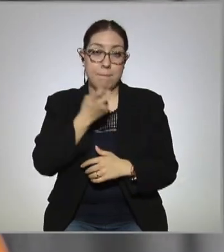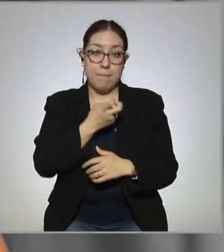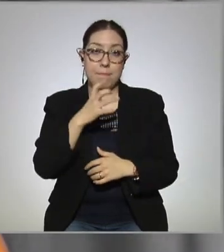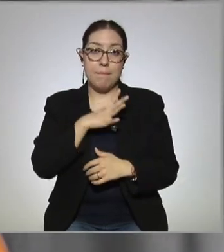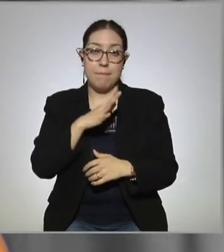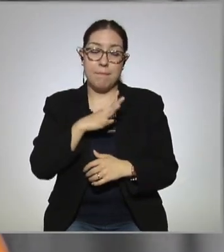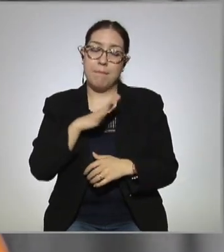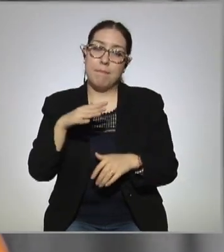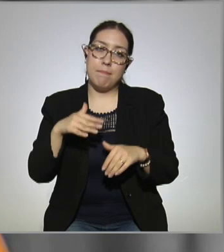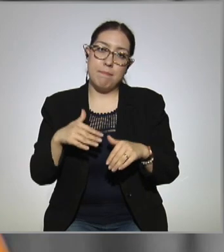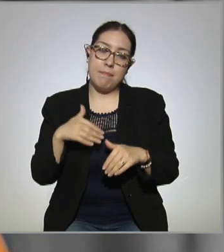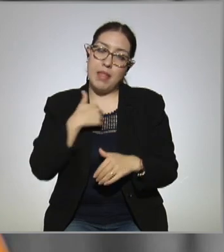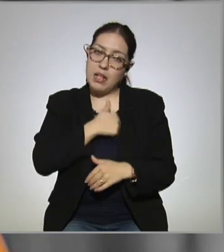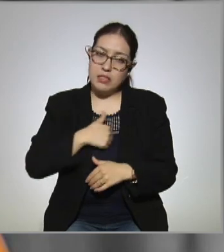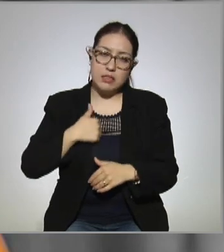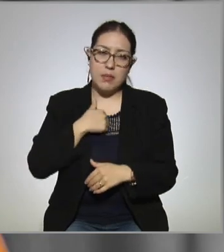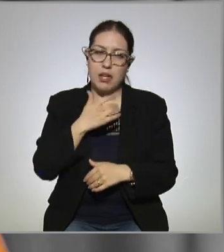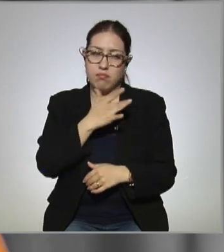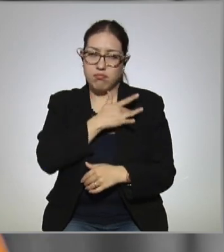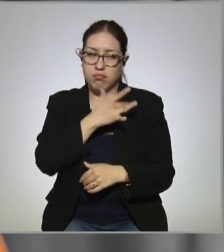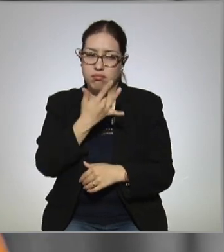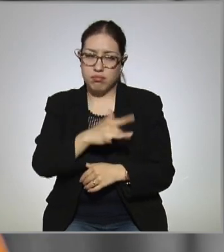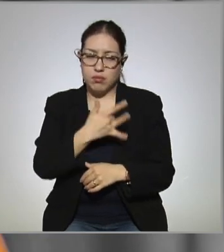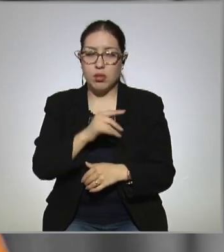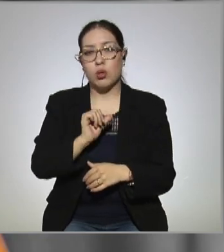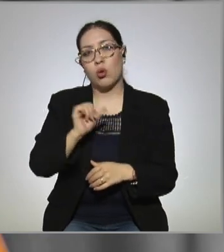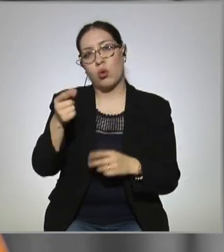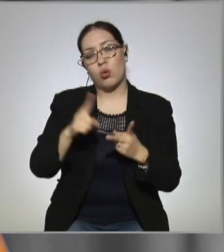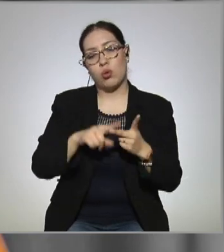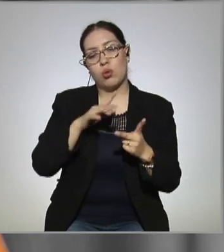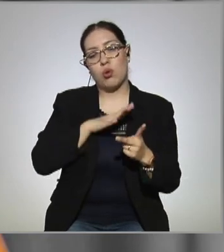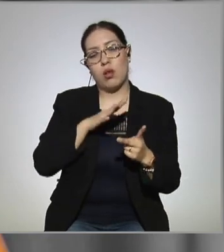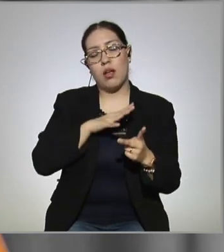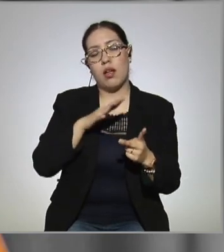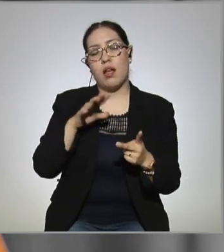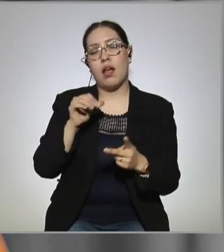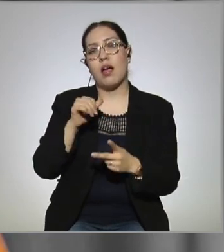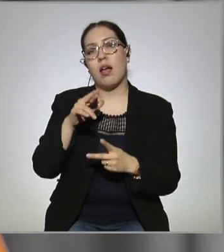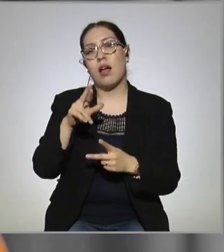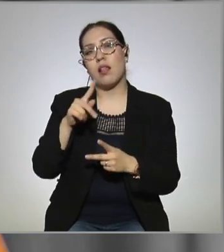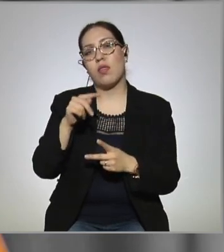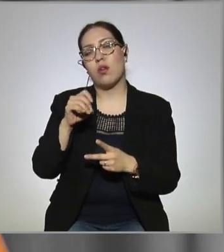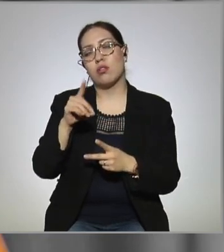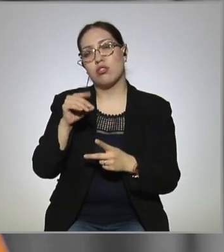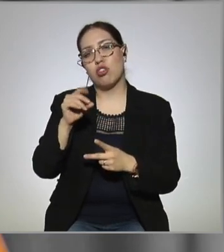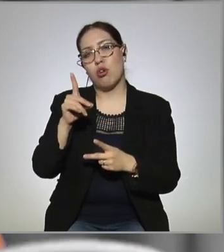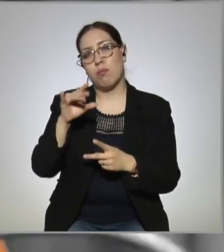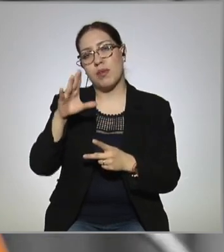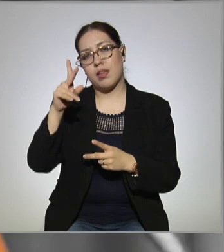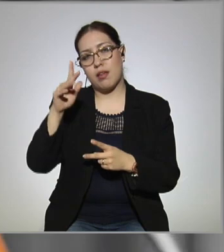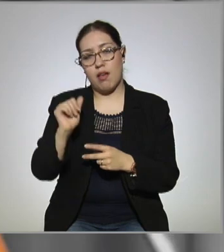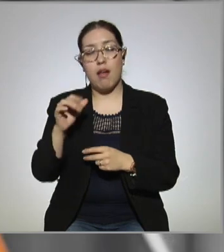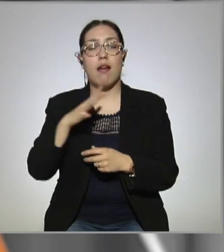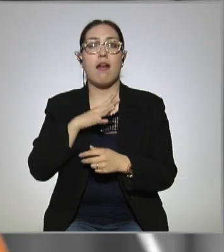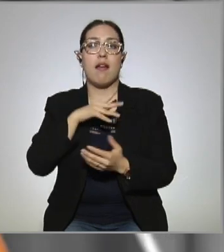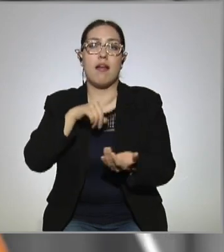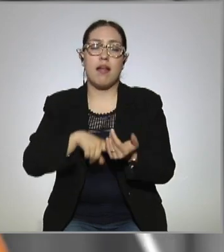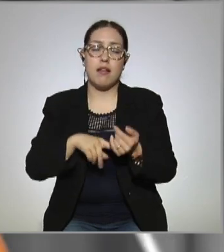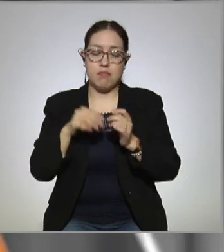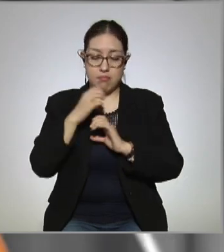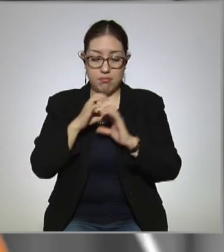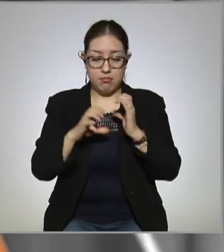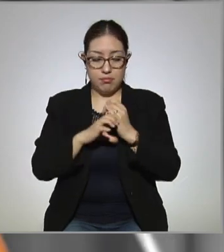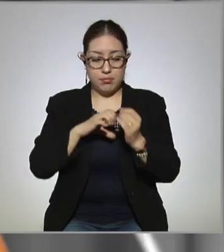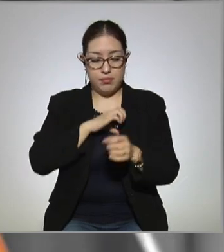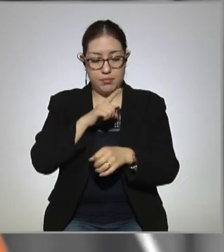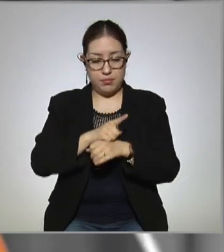que podemos realizar es por vía artroscópica, en la cual a través de instrumentos especiales, en este